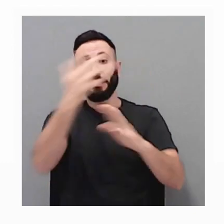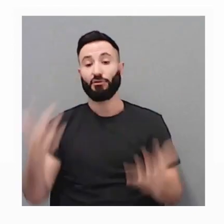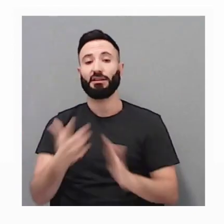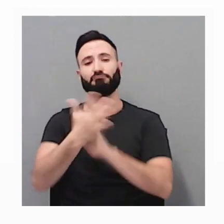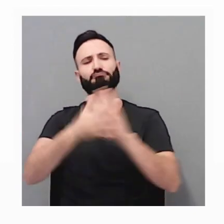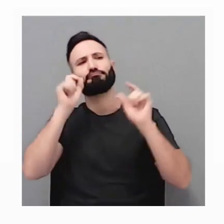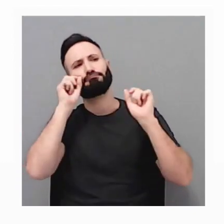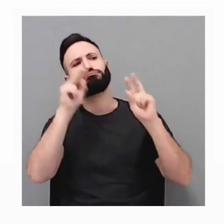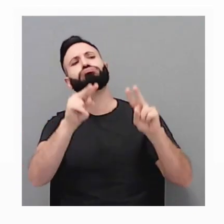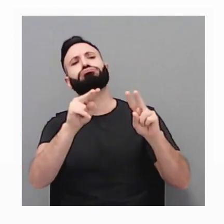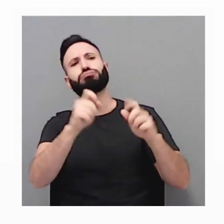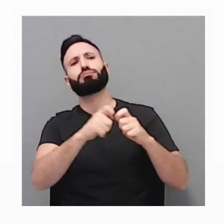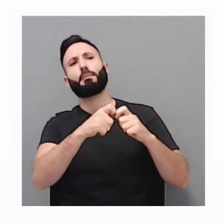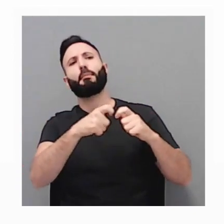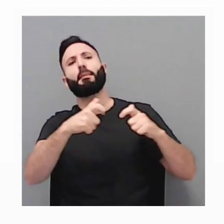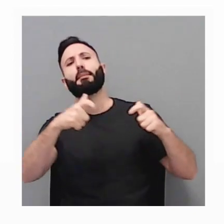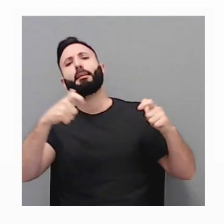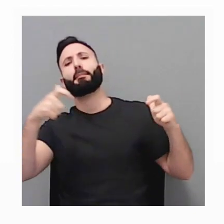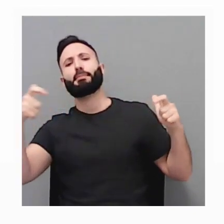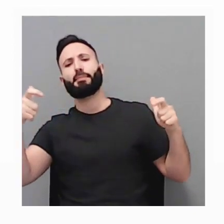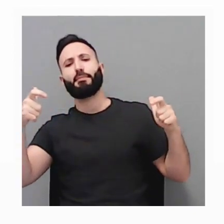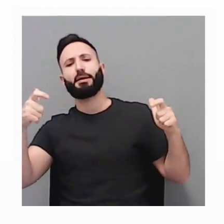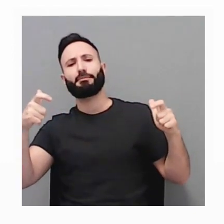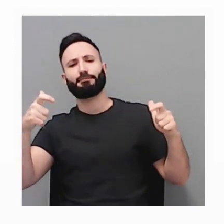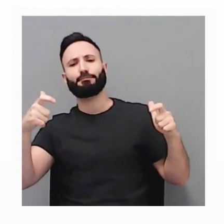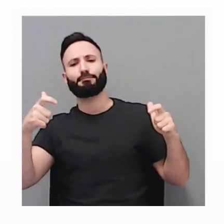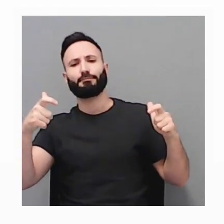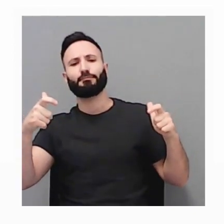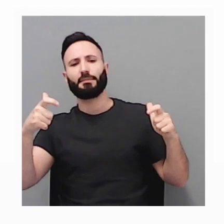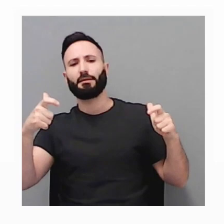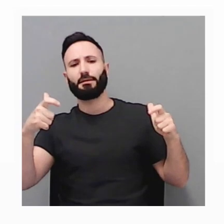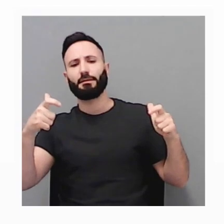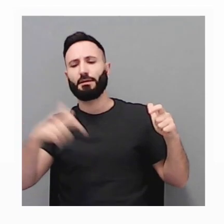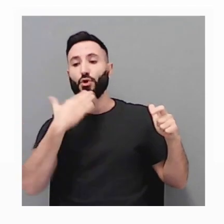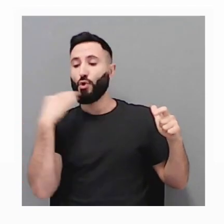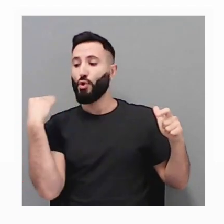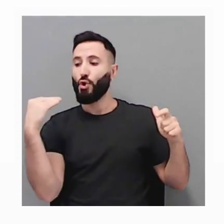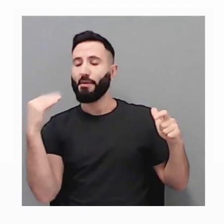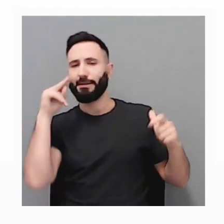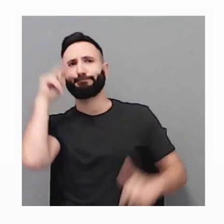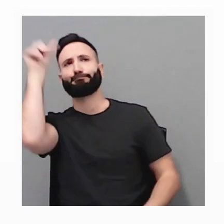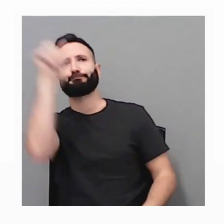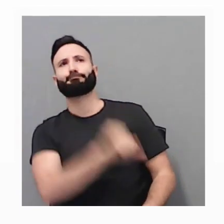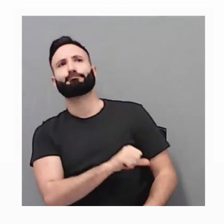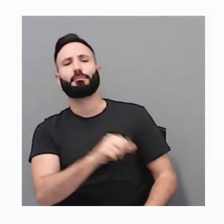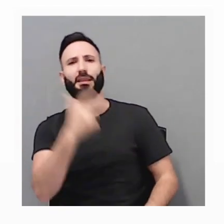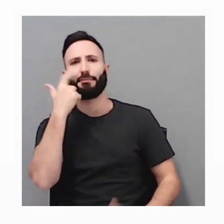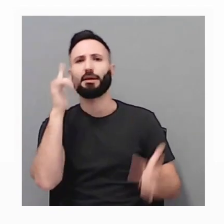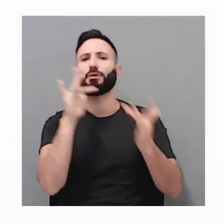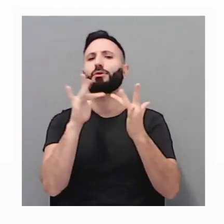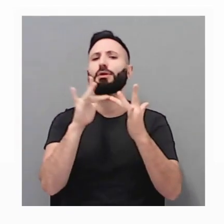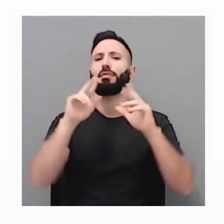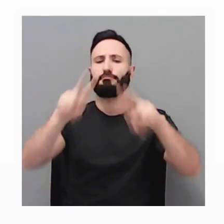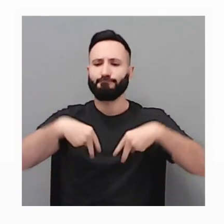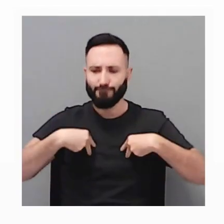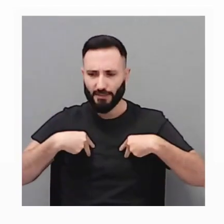un crecimiento de la percepción que los jóvenes tienen, cómo se conocen antes y